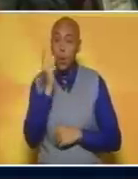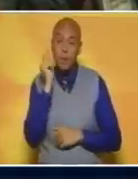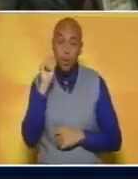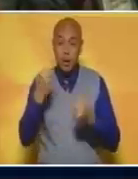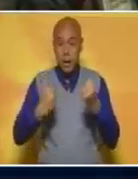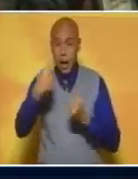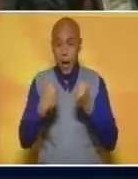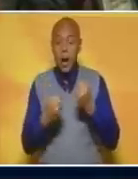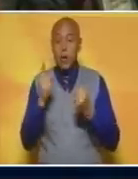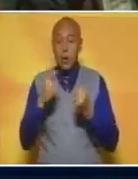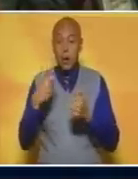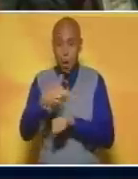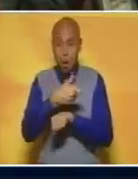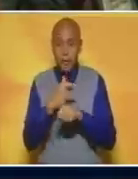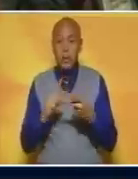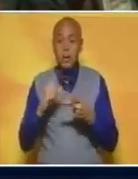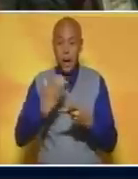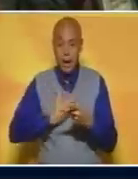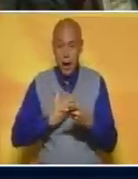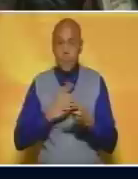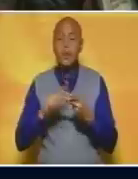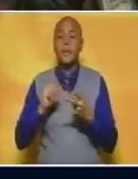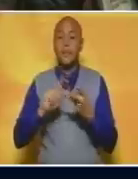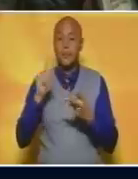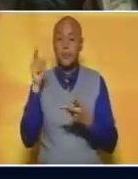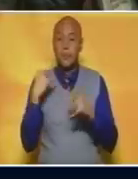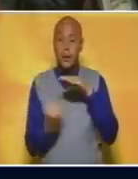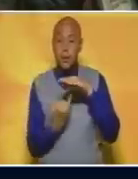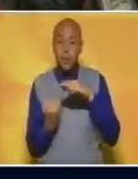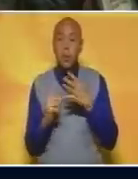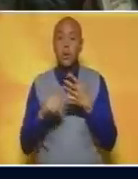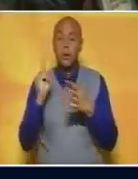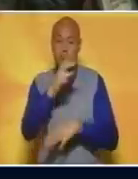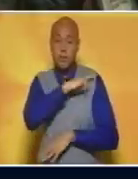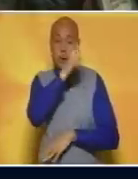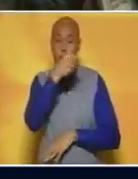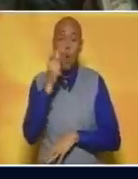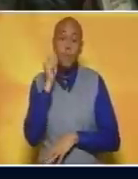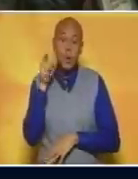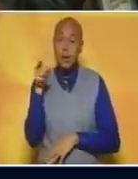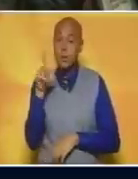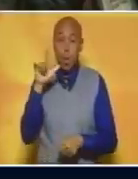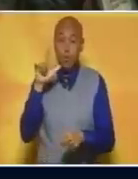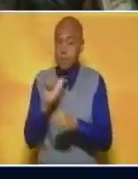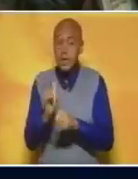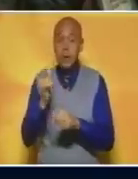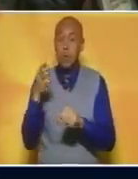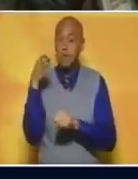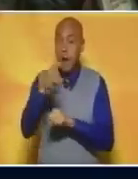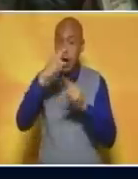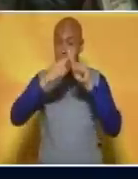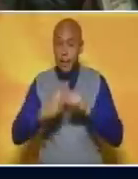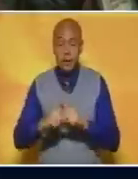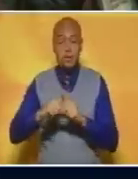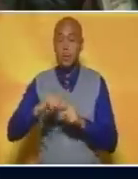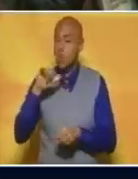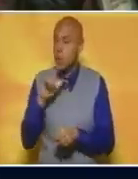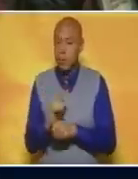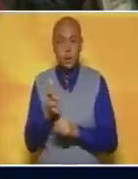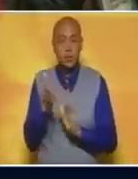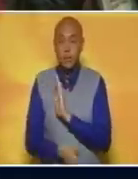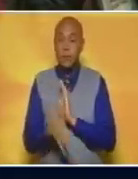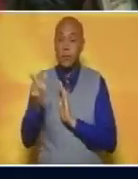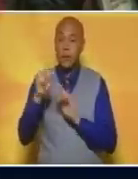de gobernación, alcaldías, instituciones, direcciones que no fueron al censo, de flota que estaba quizás